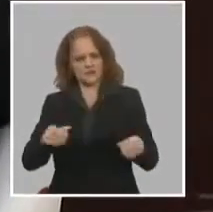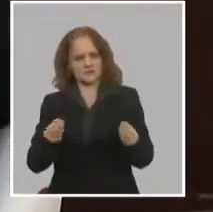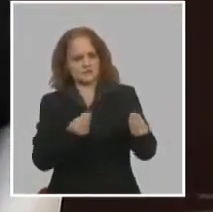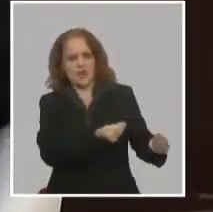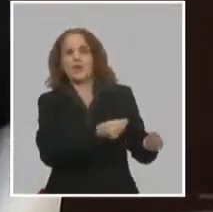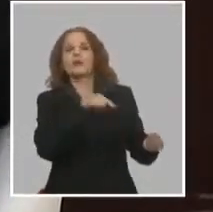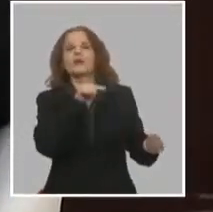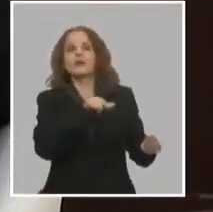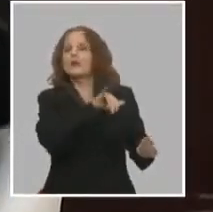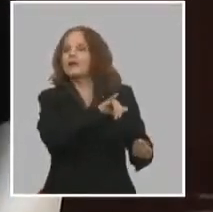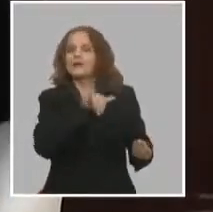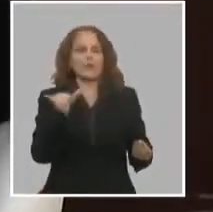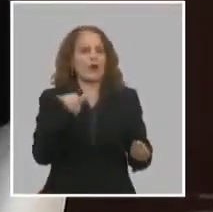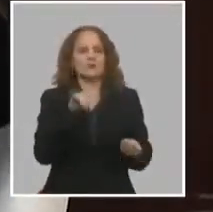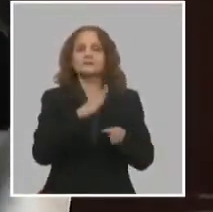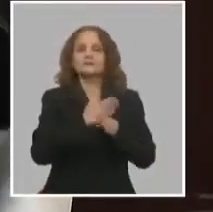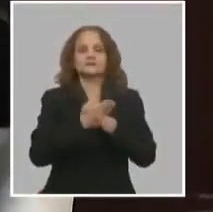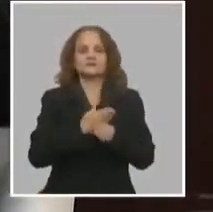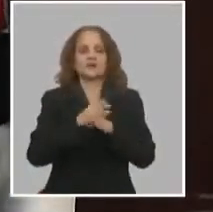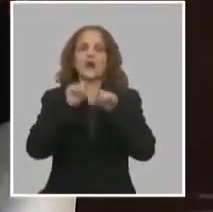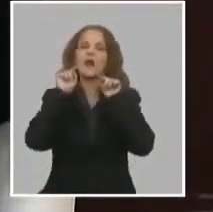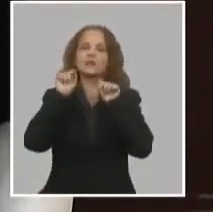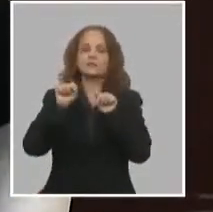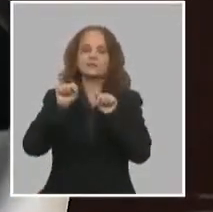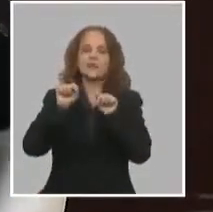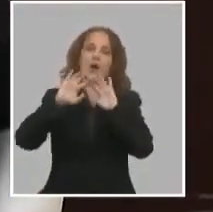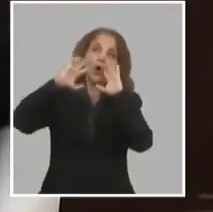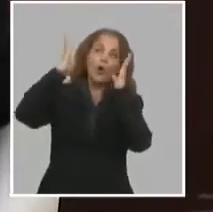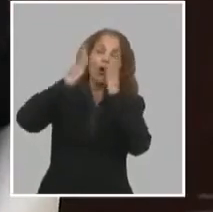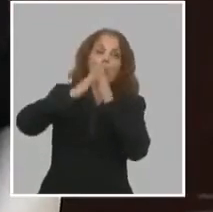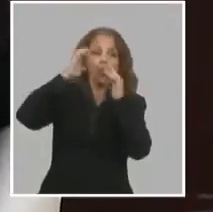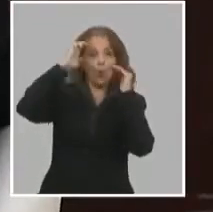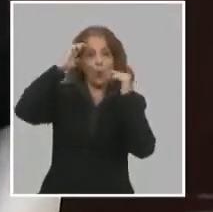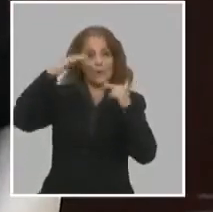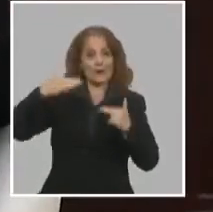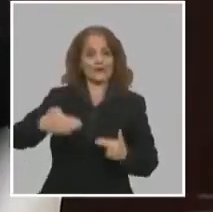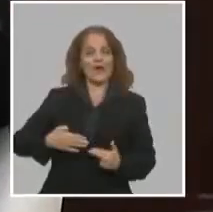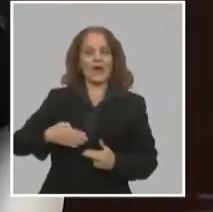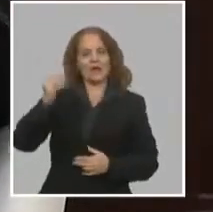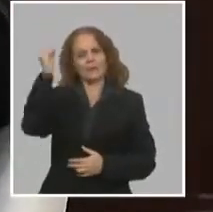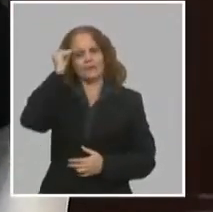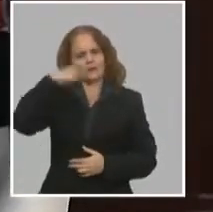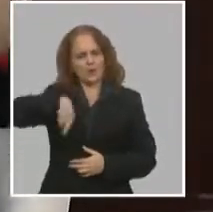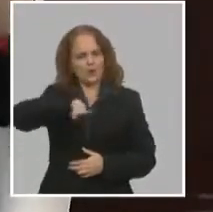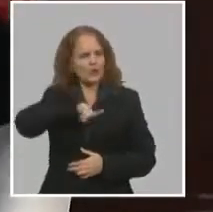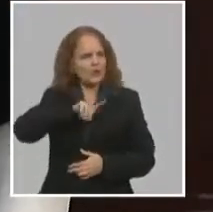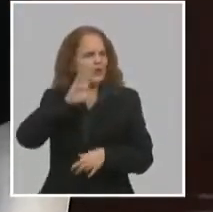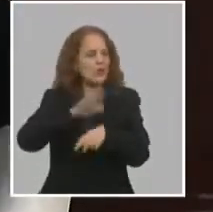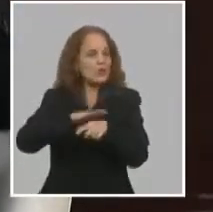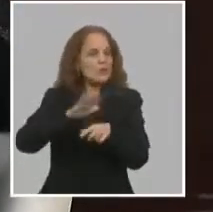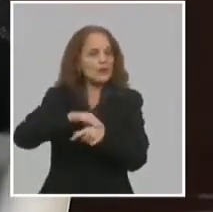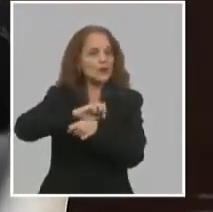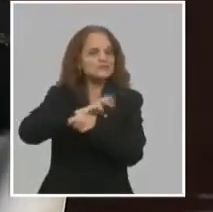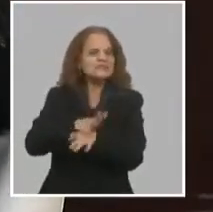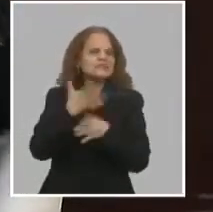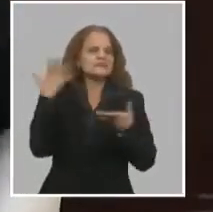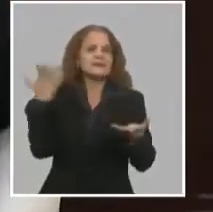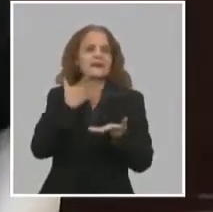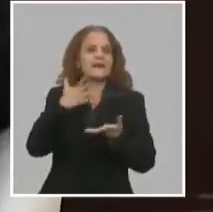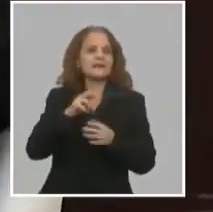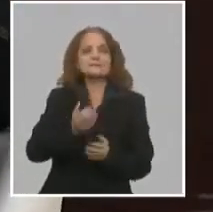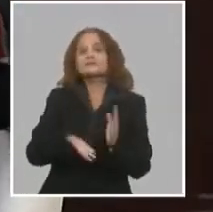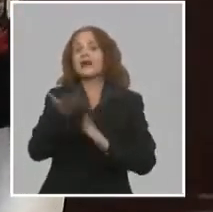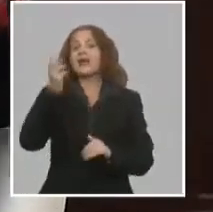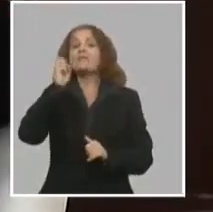una expresión de que esta humanidad ha aprendido de la COVID-19 que es la solidaridad la que salvará